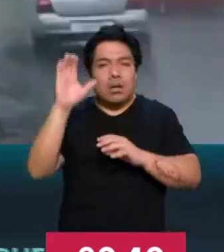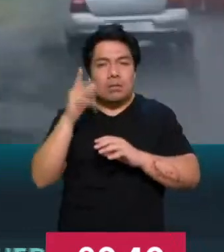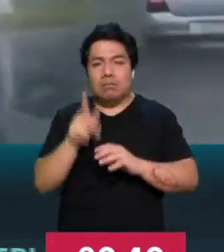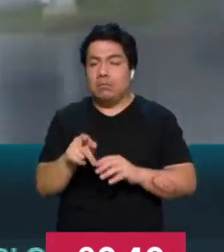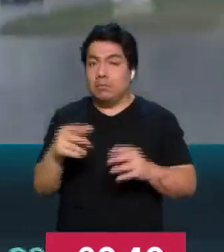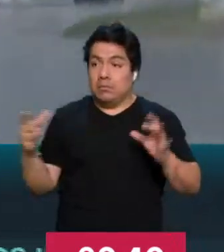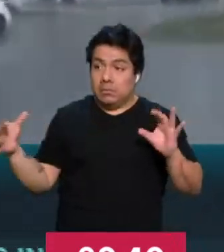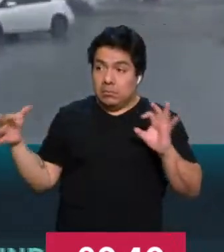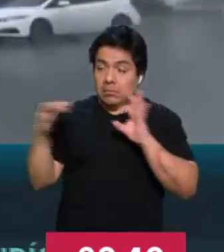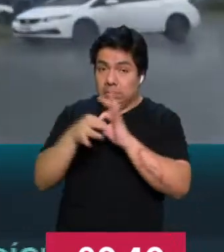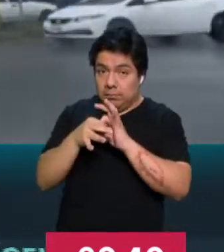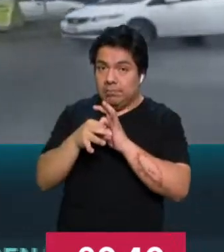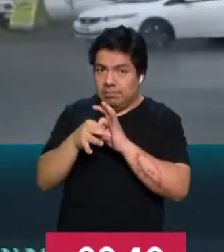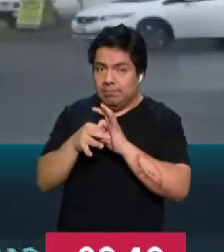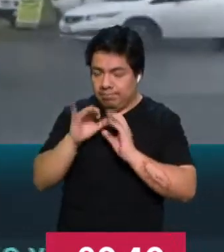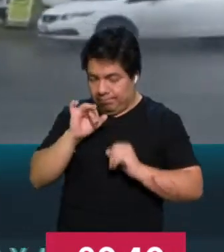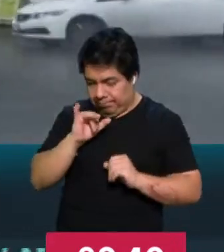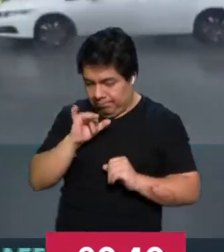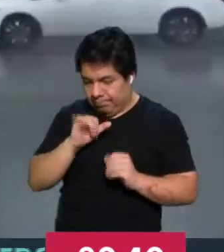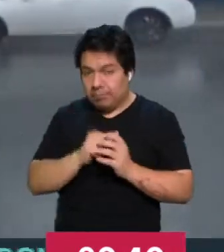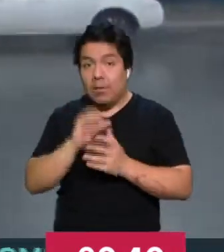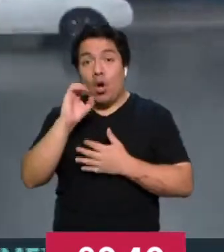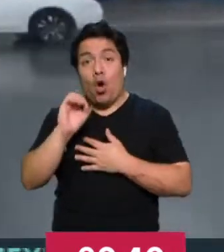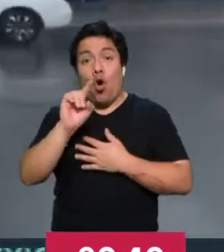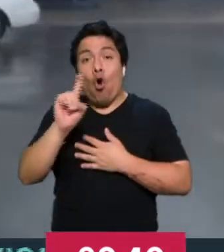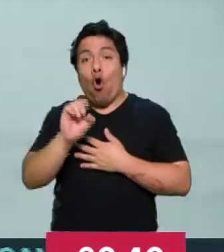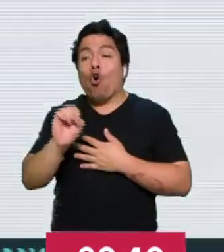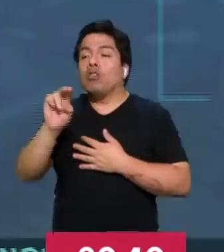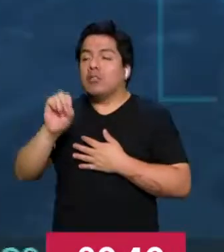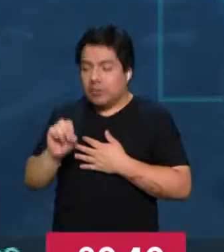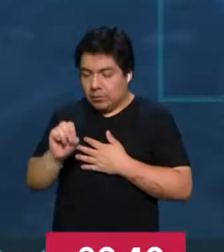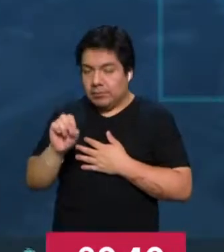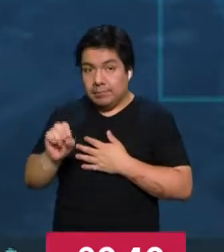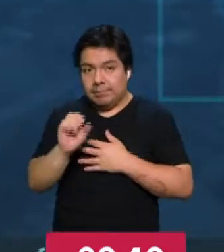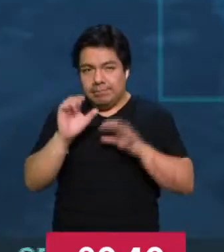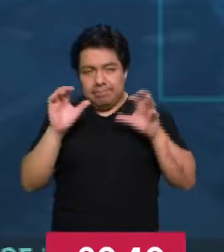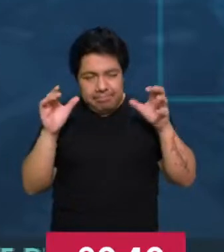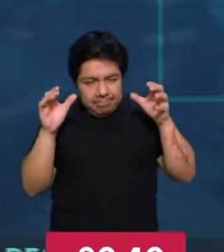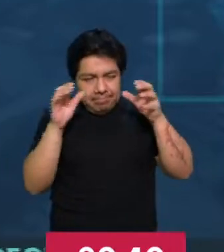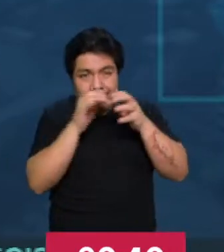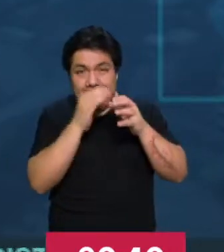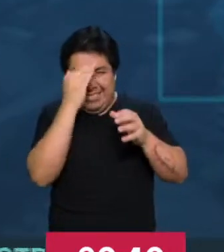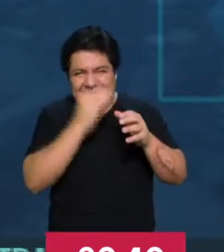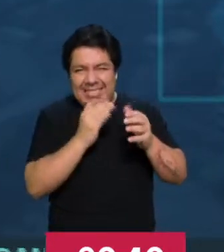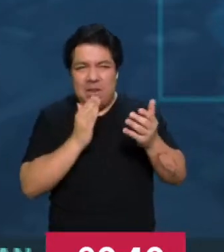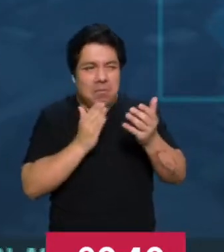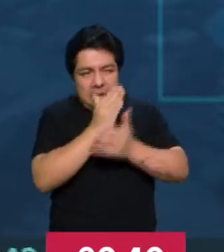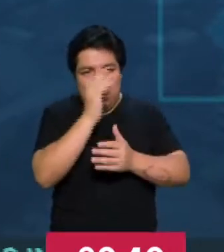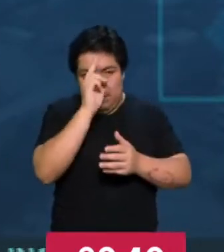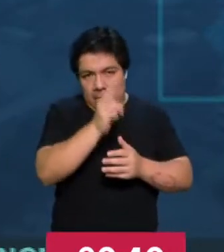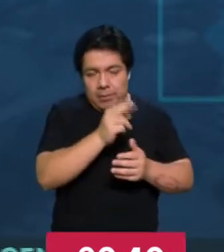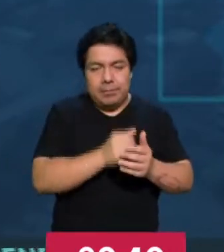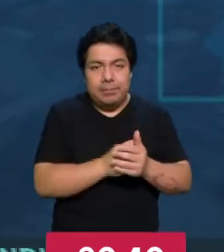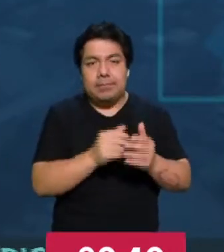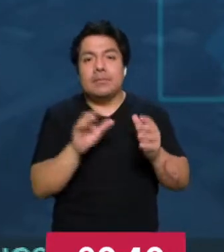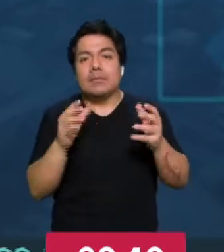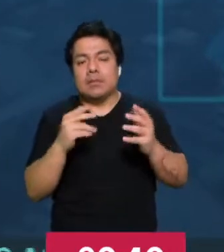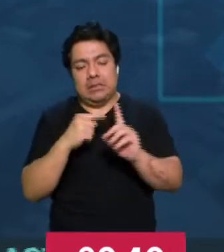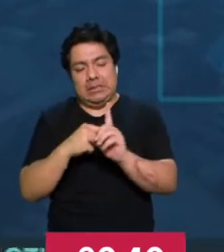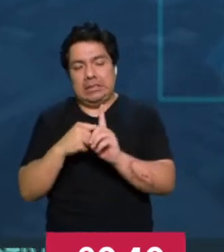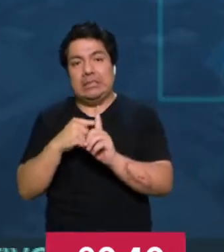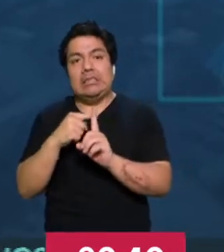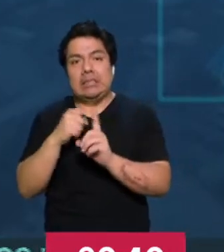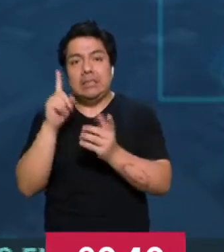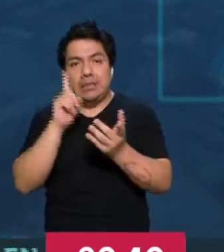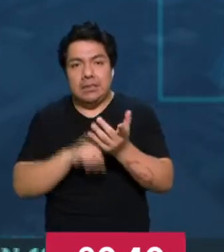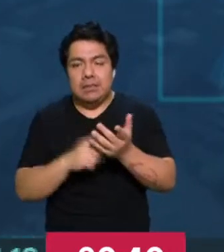estricta relación con este rubro. Claro que sí, el ozono, por ejemplo, las contingencias ambientales por ozono son de origen térmico, es decir,